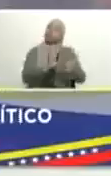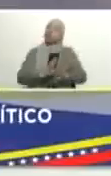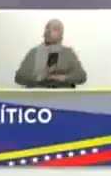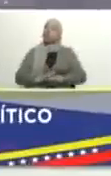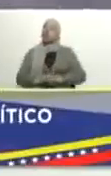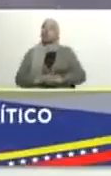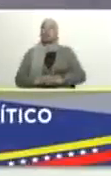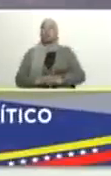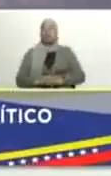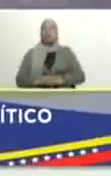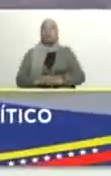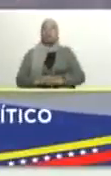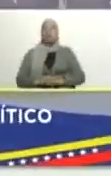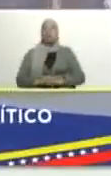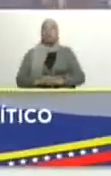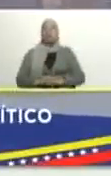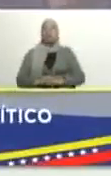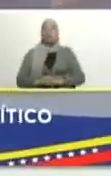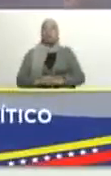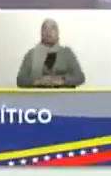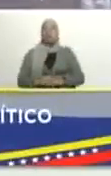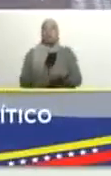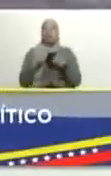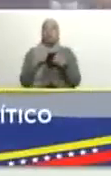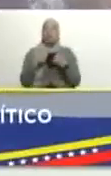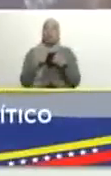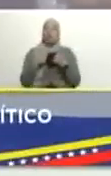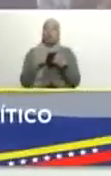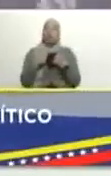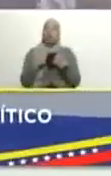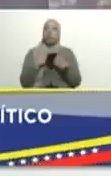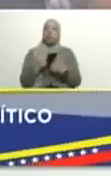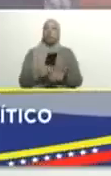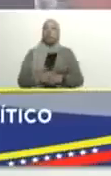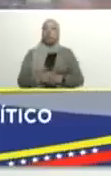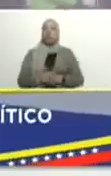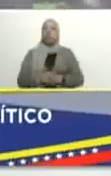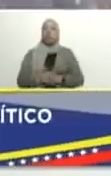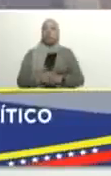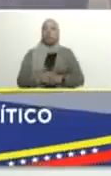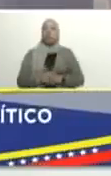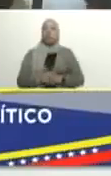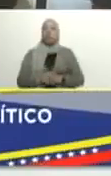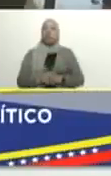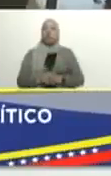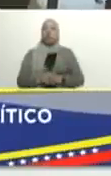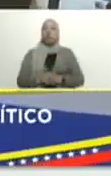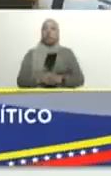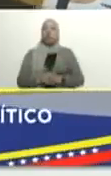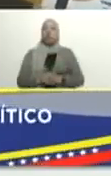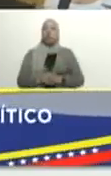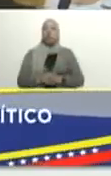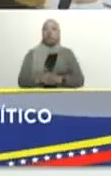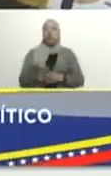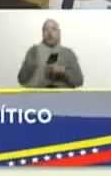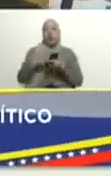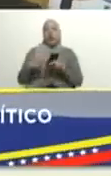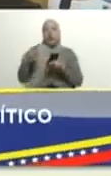Y se cumplió, se sobrecumplió. Y en esa esquina de Niño